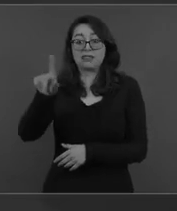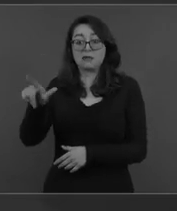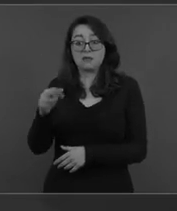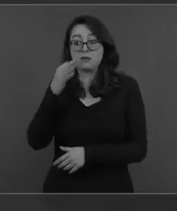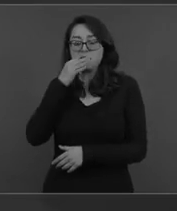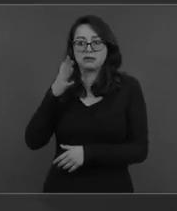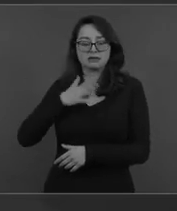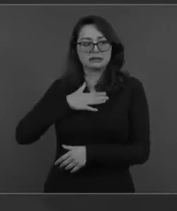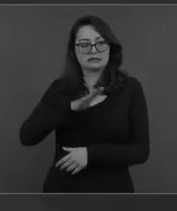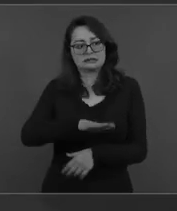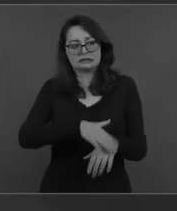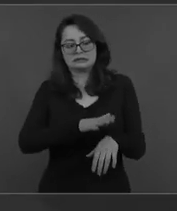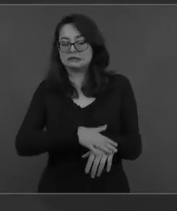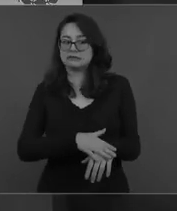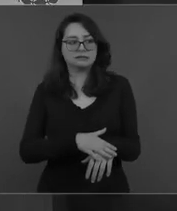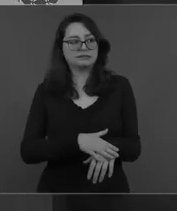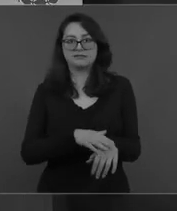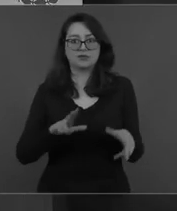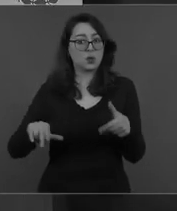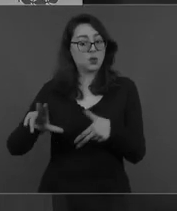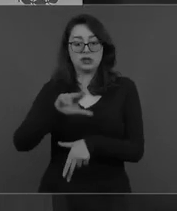se desarrolla así